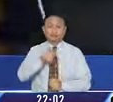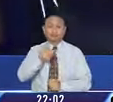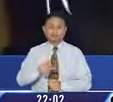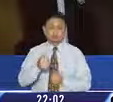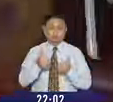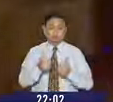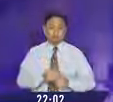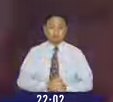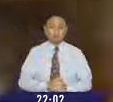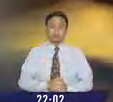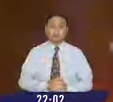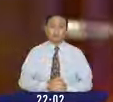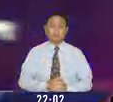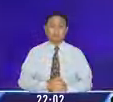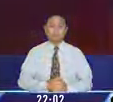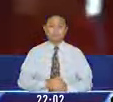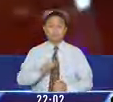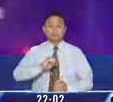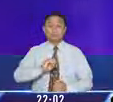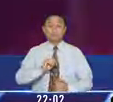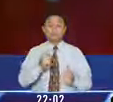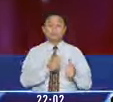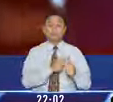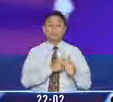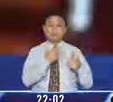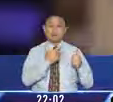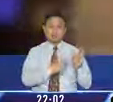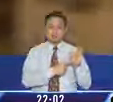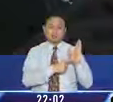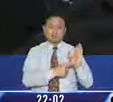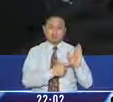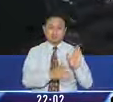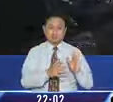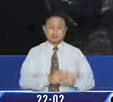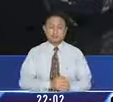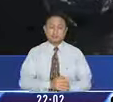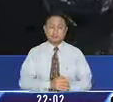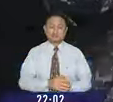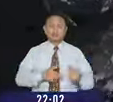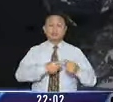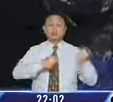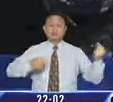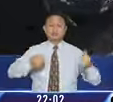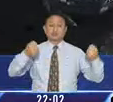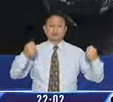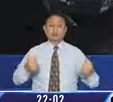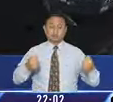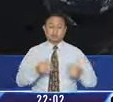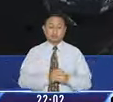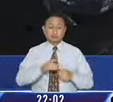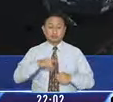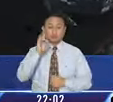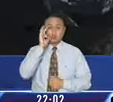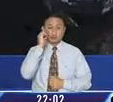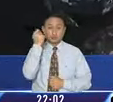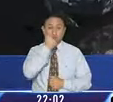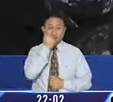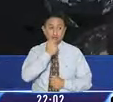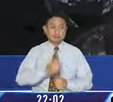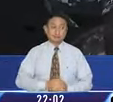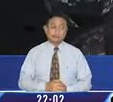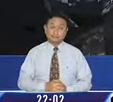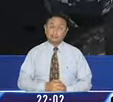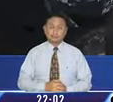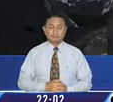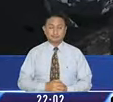bien. Como era de esperarse, los primeros resultados ya fueron obtenidos. Tenemos armas blancas, tenemos sustancias sujetas a fiscalización. En este